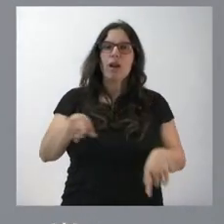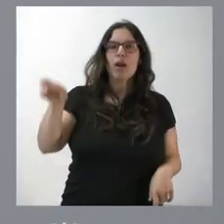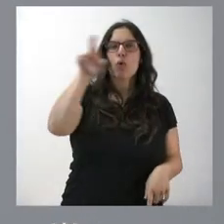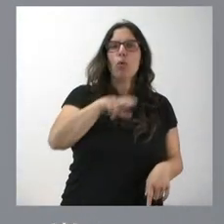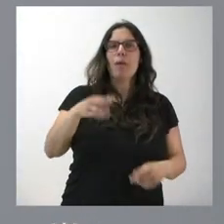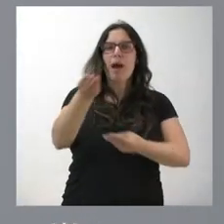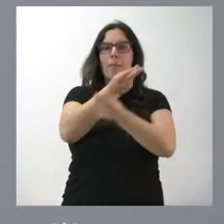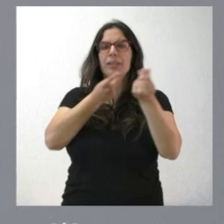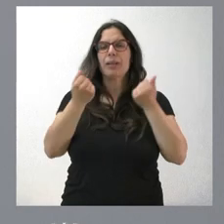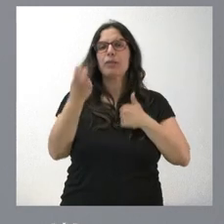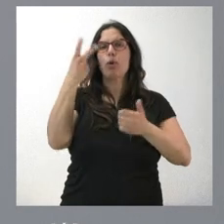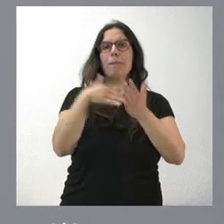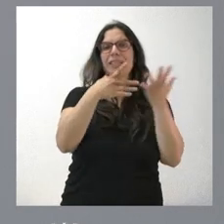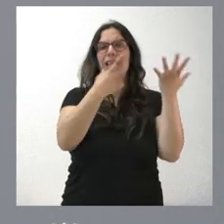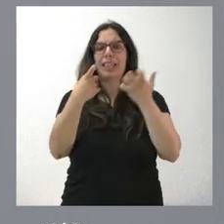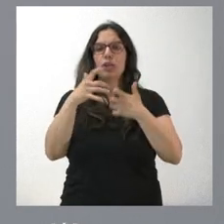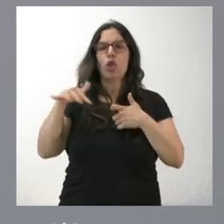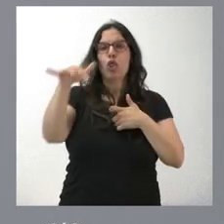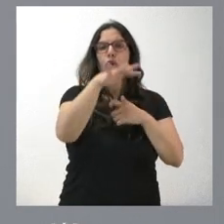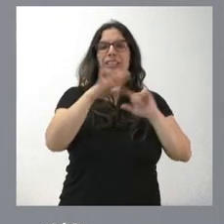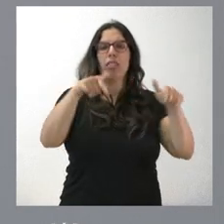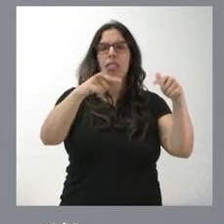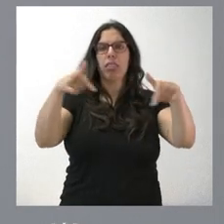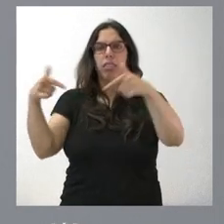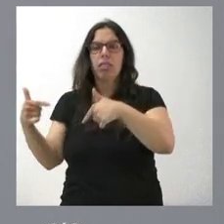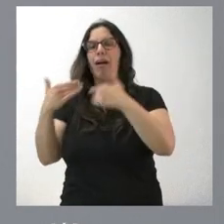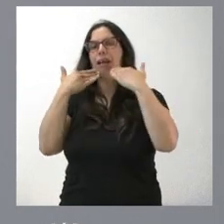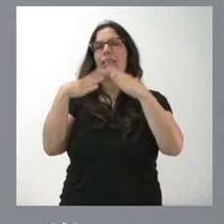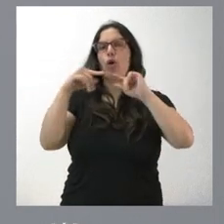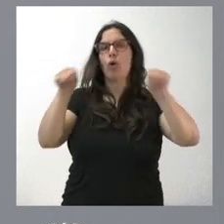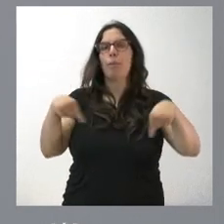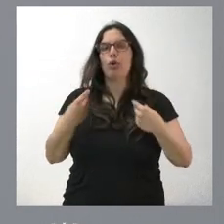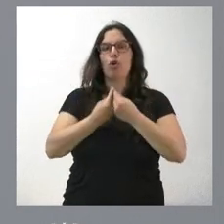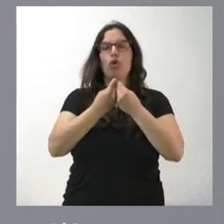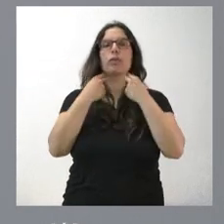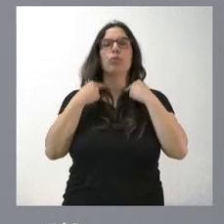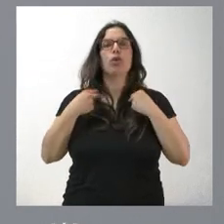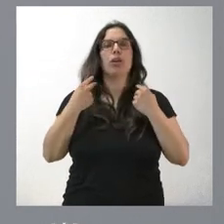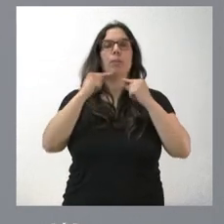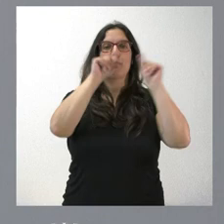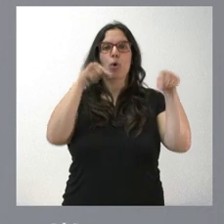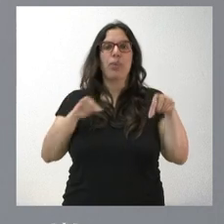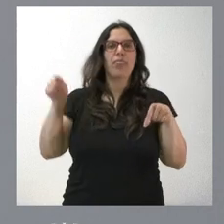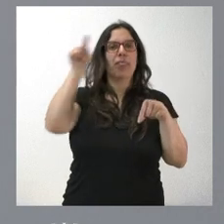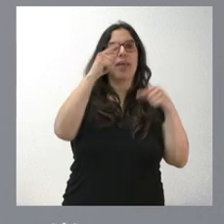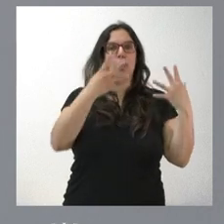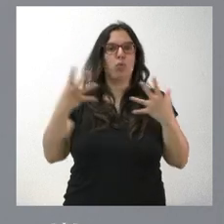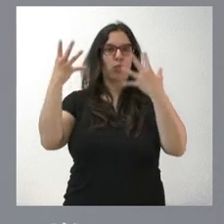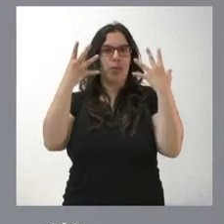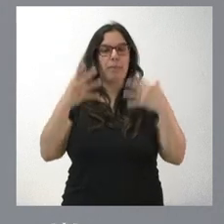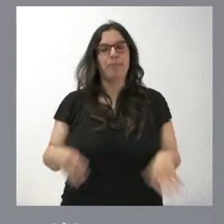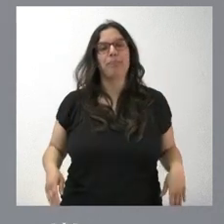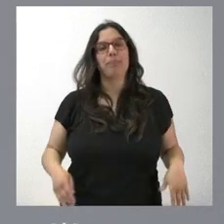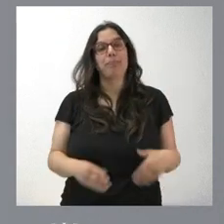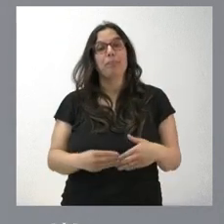puntos de vertidos a través de convenios con las 9 diputaciones provinciales. La